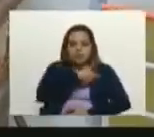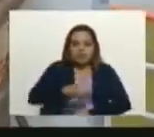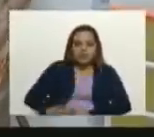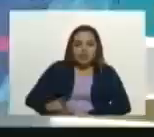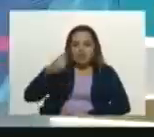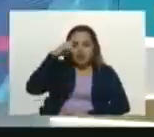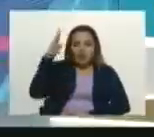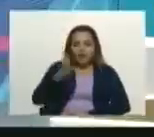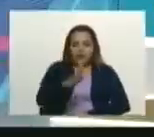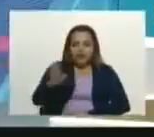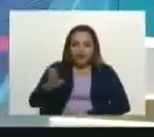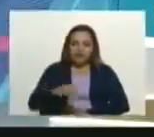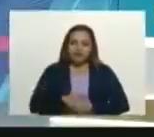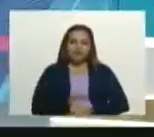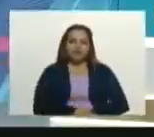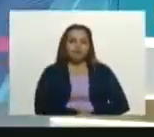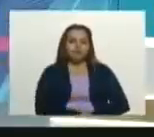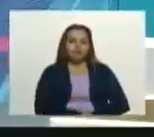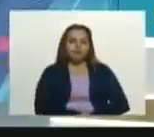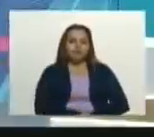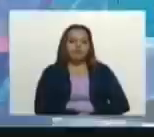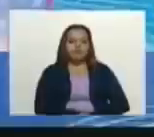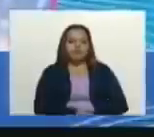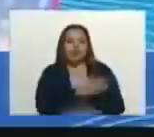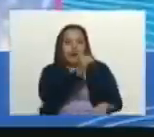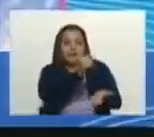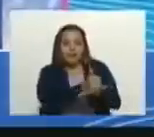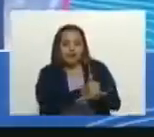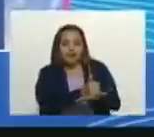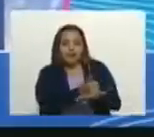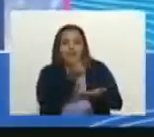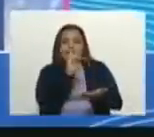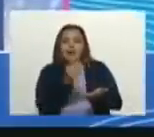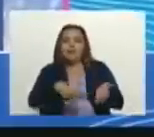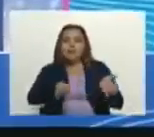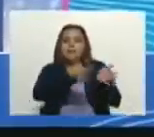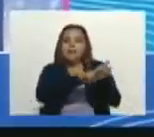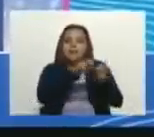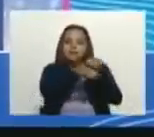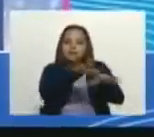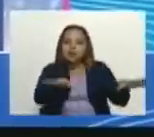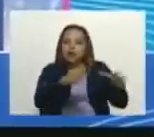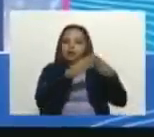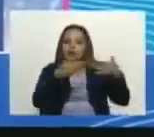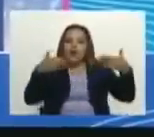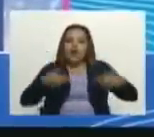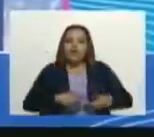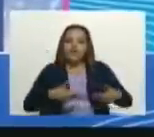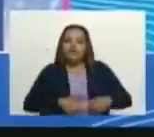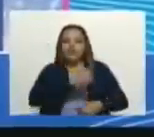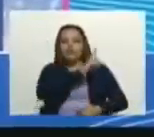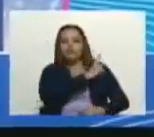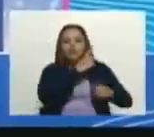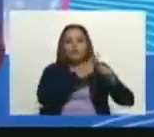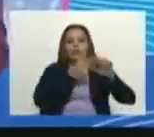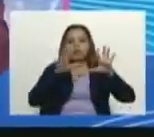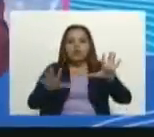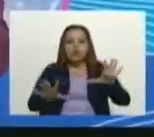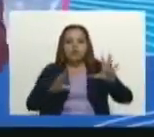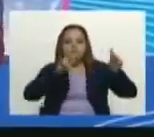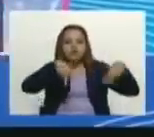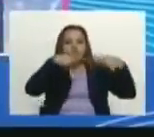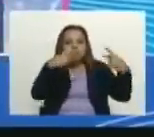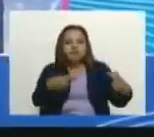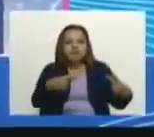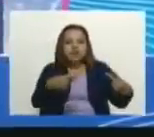le bendiga. Amén. Amén, y que se multiplique todo el esfuerzo del 1x10, la recuperación de todo el